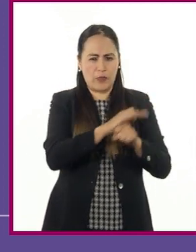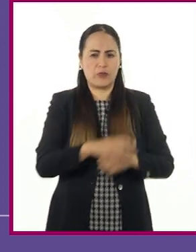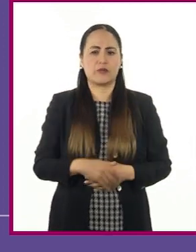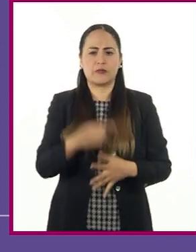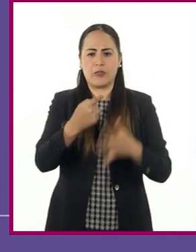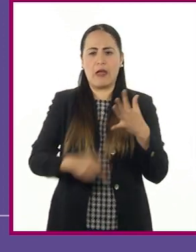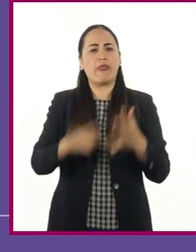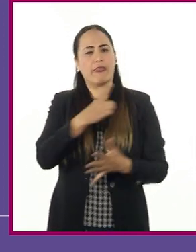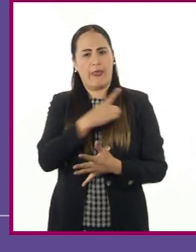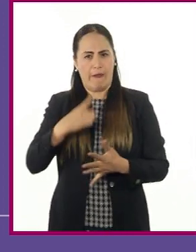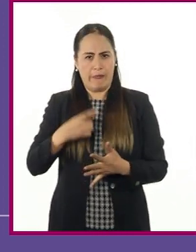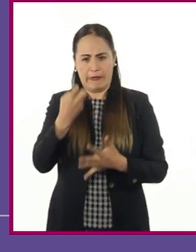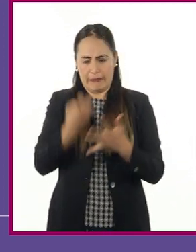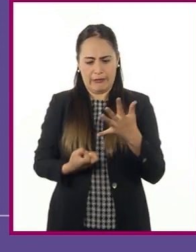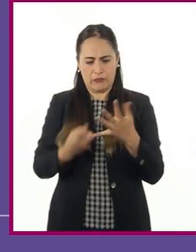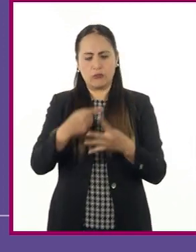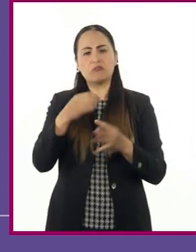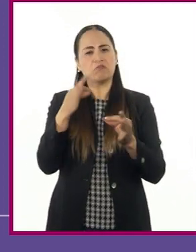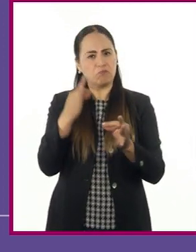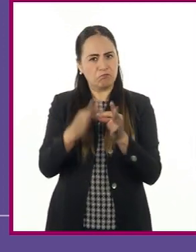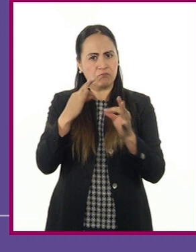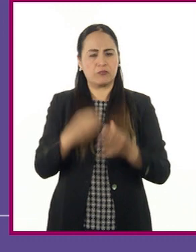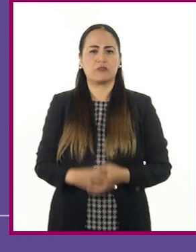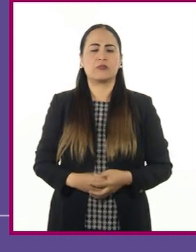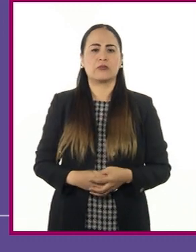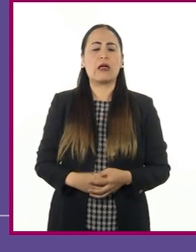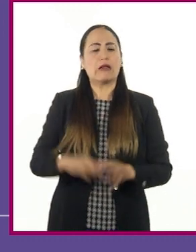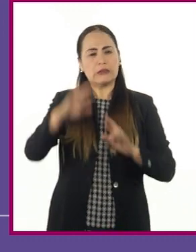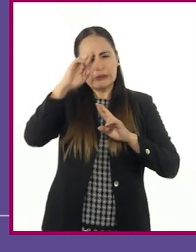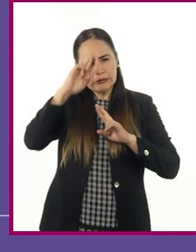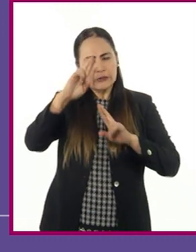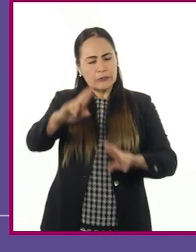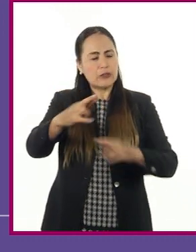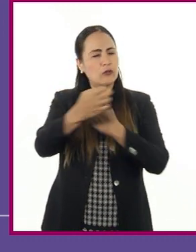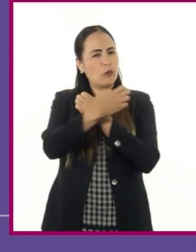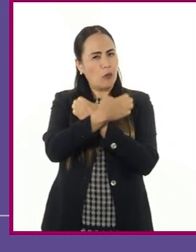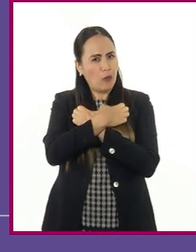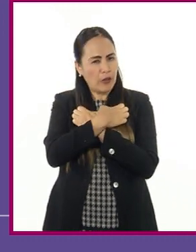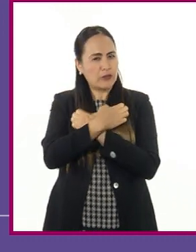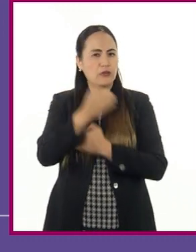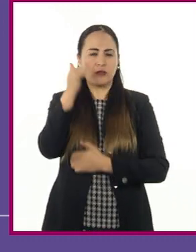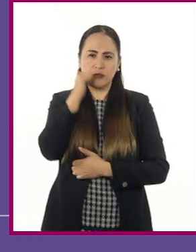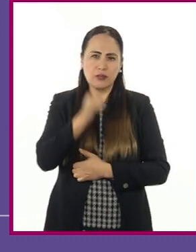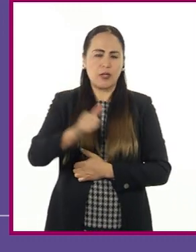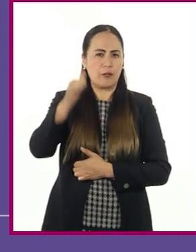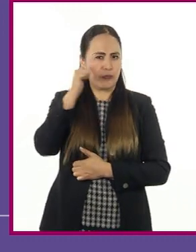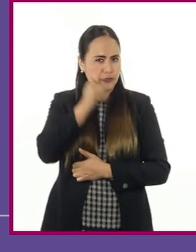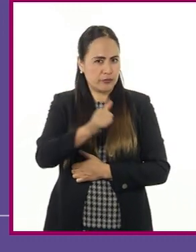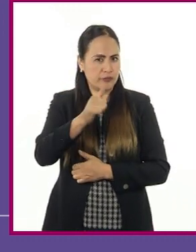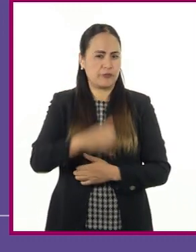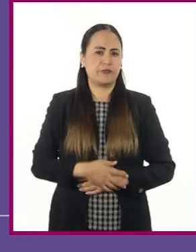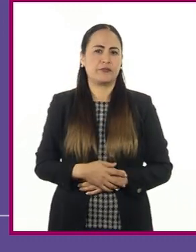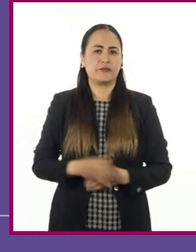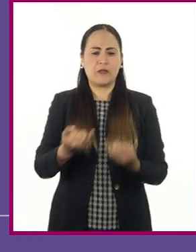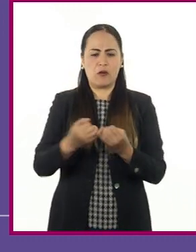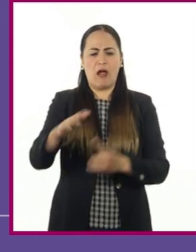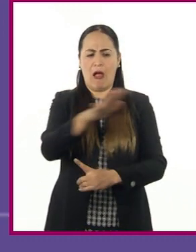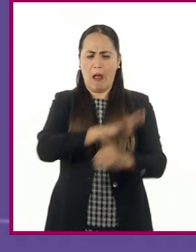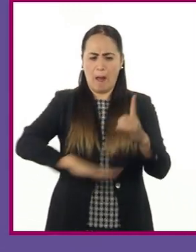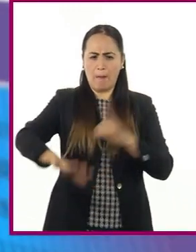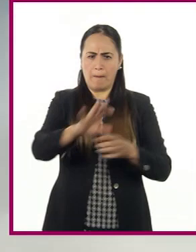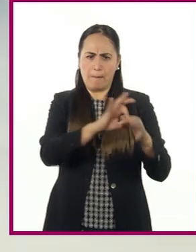Cumplimiento del deber. Conducirse con respeto y educación. Y cuidar y preservar el ambiente.